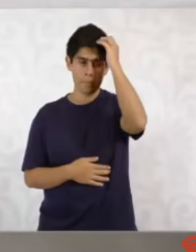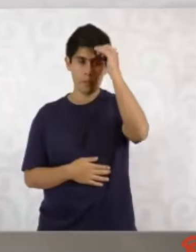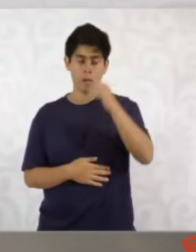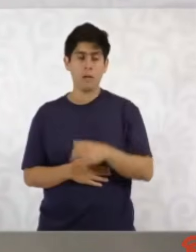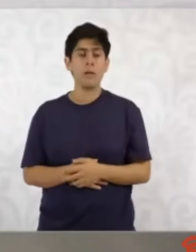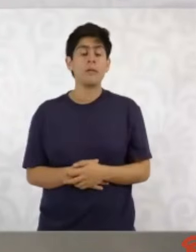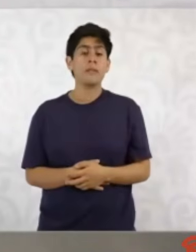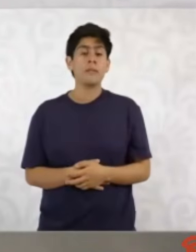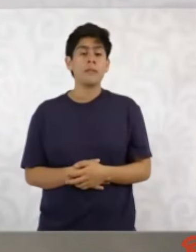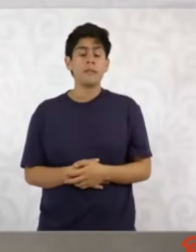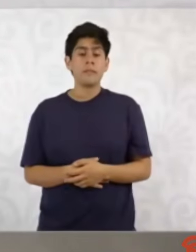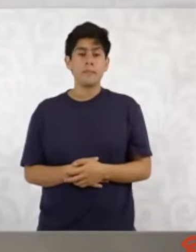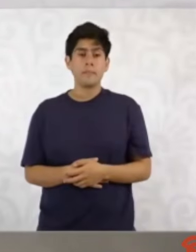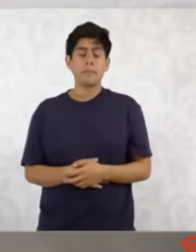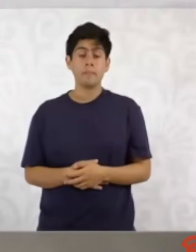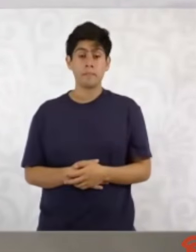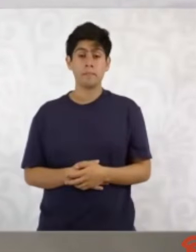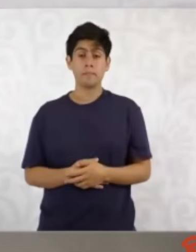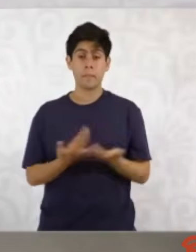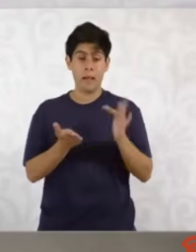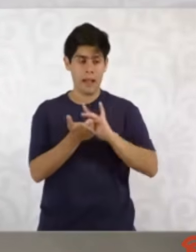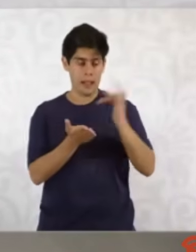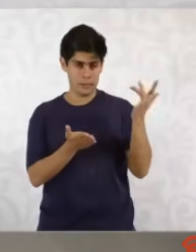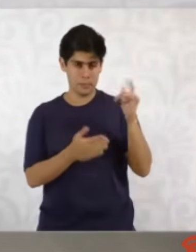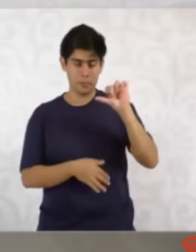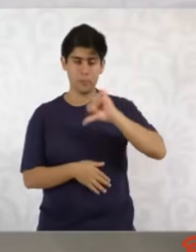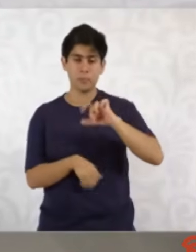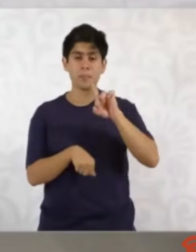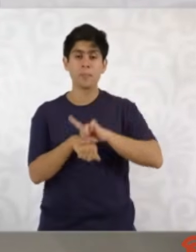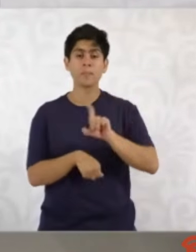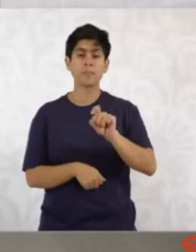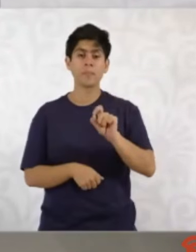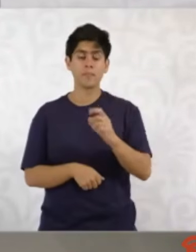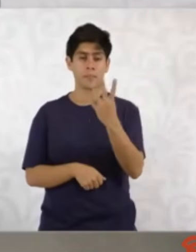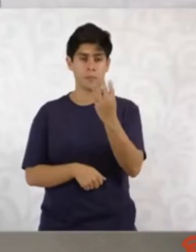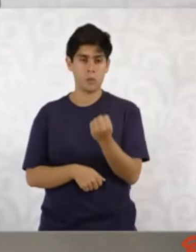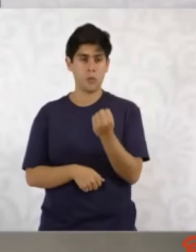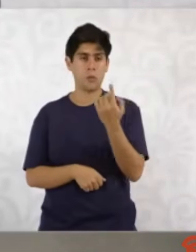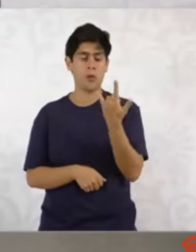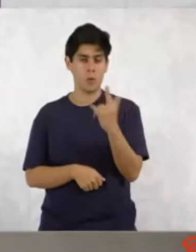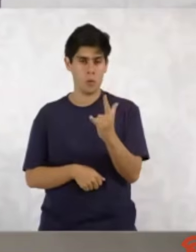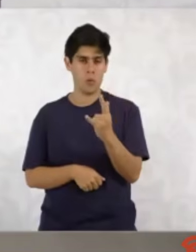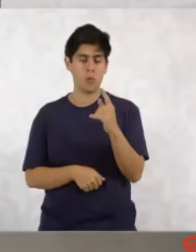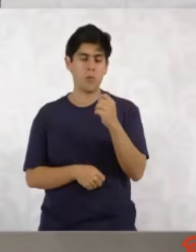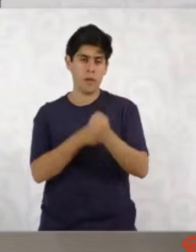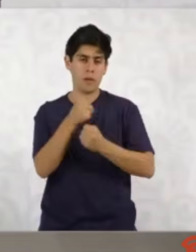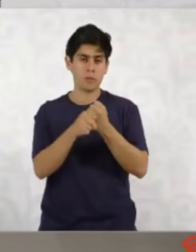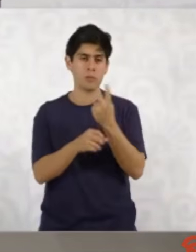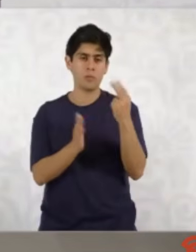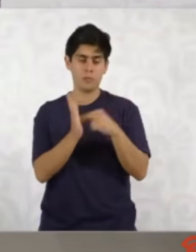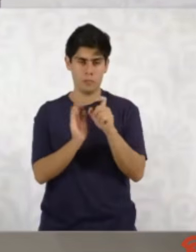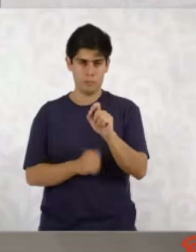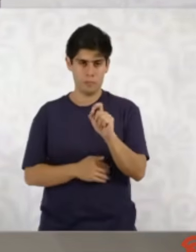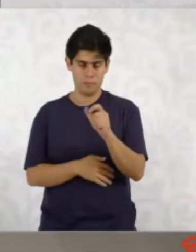Gracias. Iniciamos derecho de réplica 29 de julio de 2026.